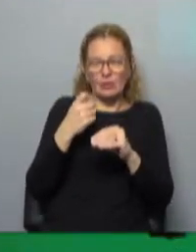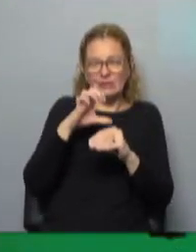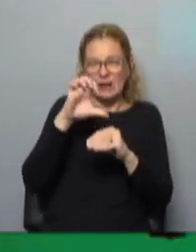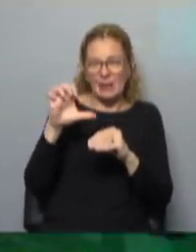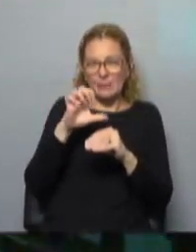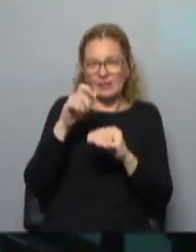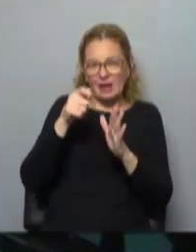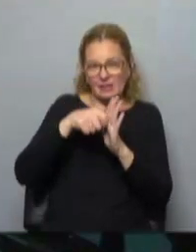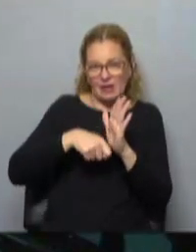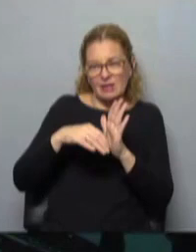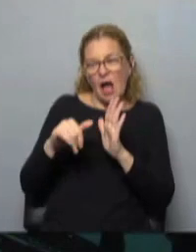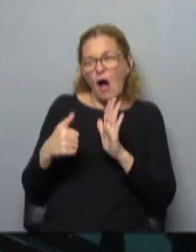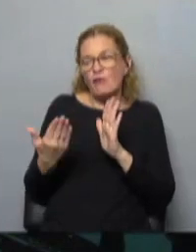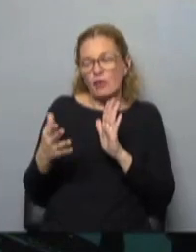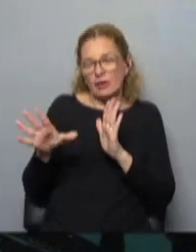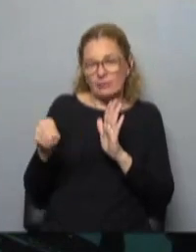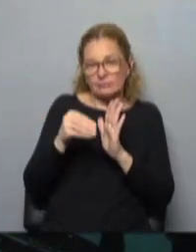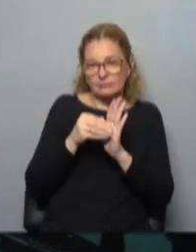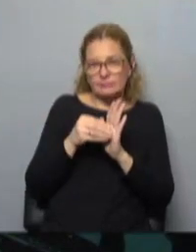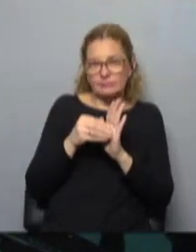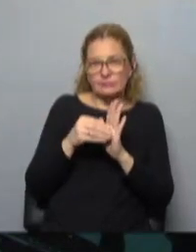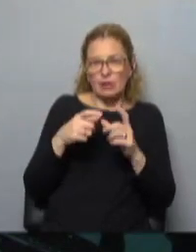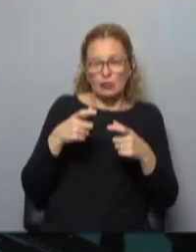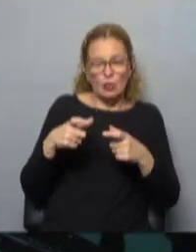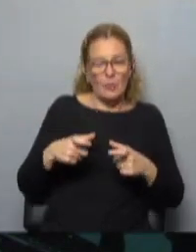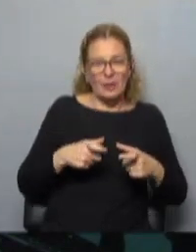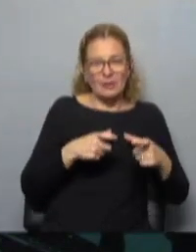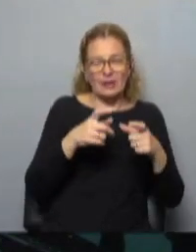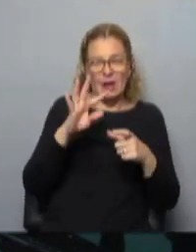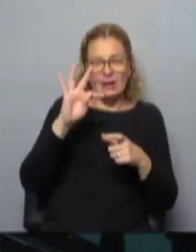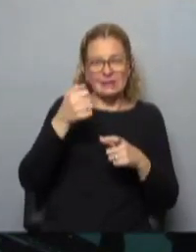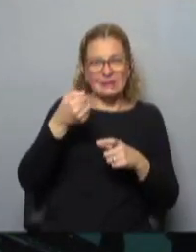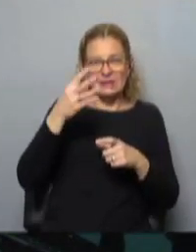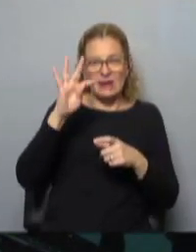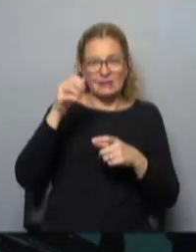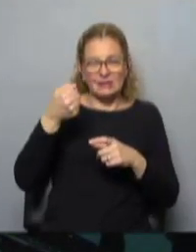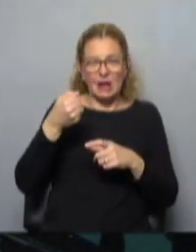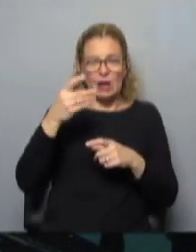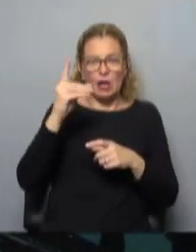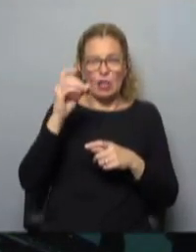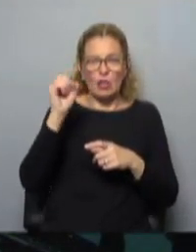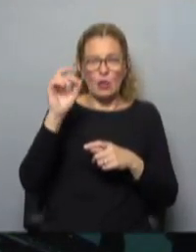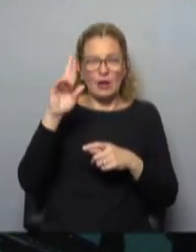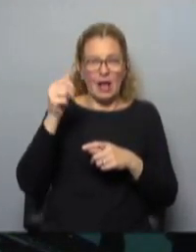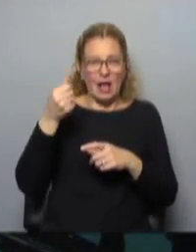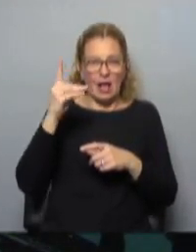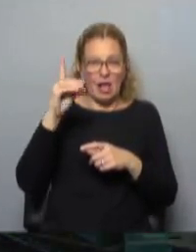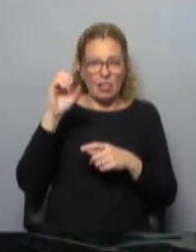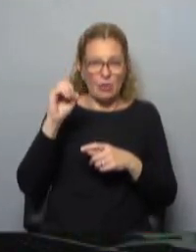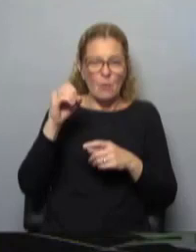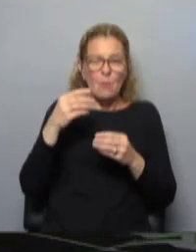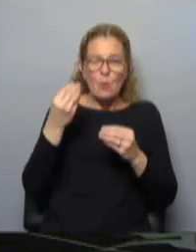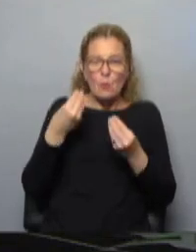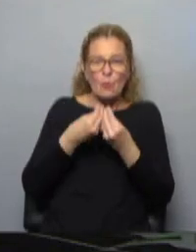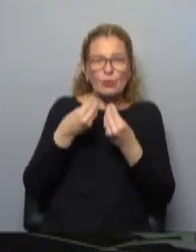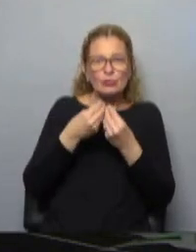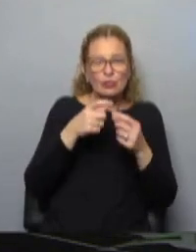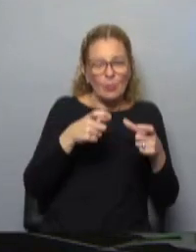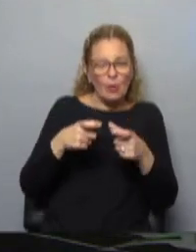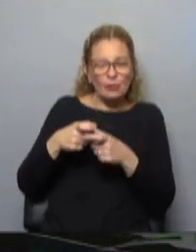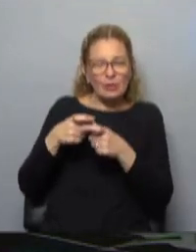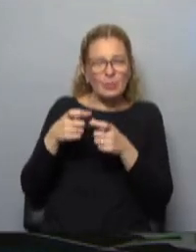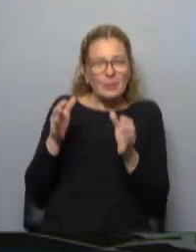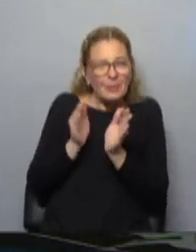va por fuera las tarjetas de ahí claro tenés dos cadenas supermercados tata y el dorado y después tenemos muchísimos autoservicio eso es como la